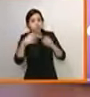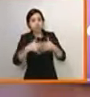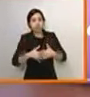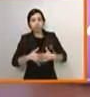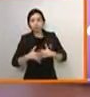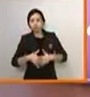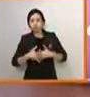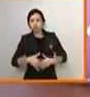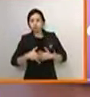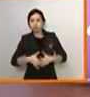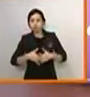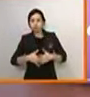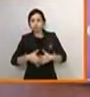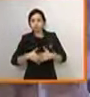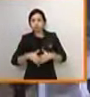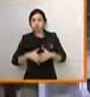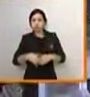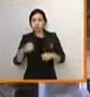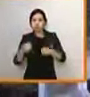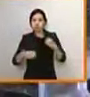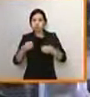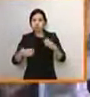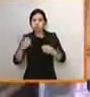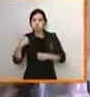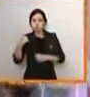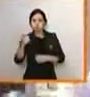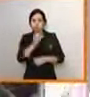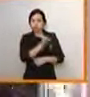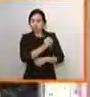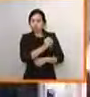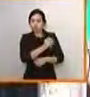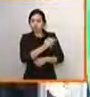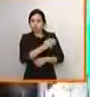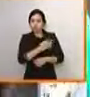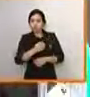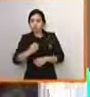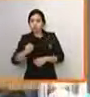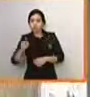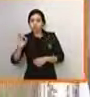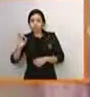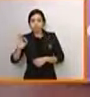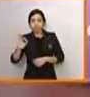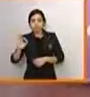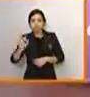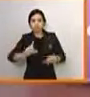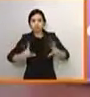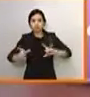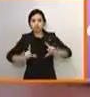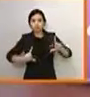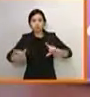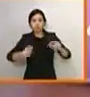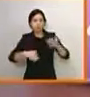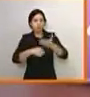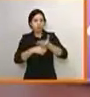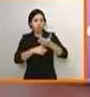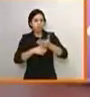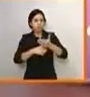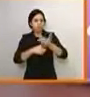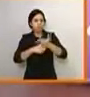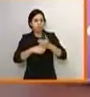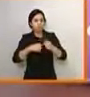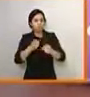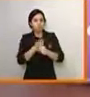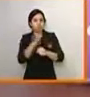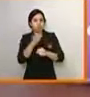cerrada que ambas de nuestras máquinas contienen 10 esferas en el orden del 0 al 9. Vayan preparando bien sus boletitos porque vamos a